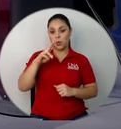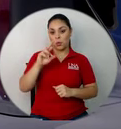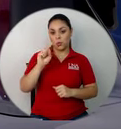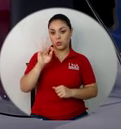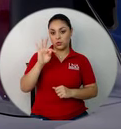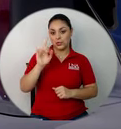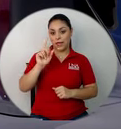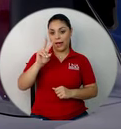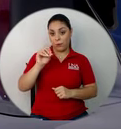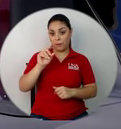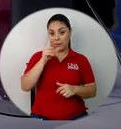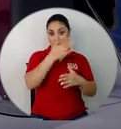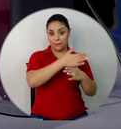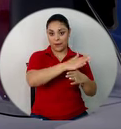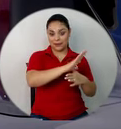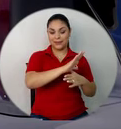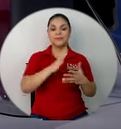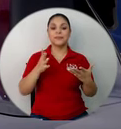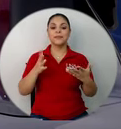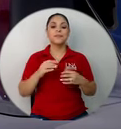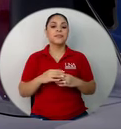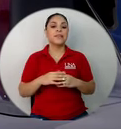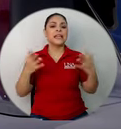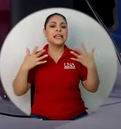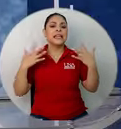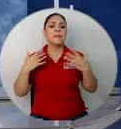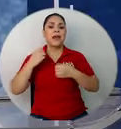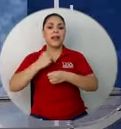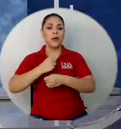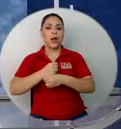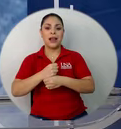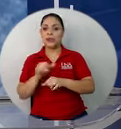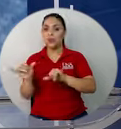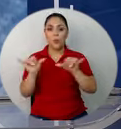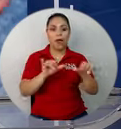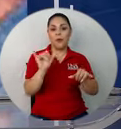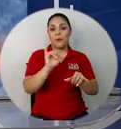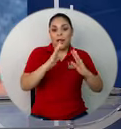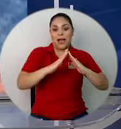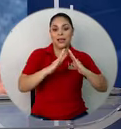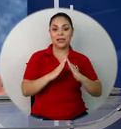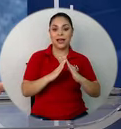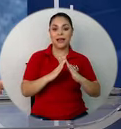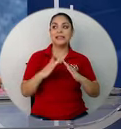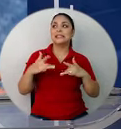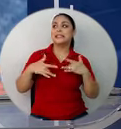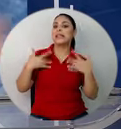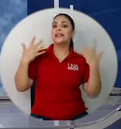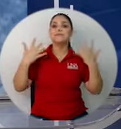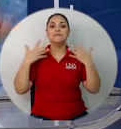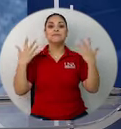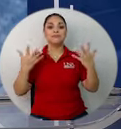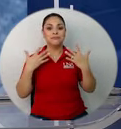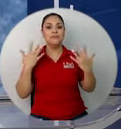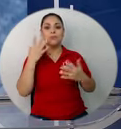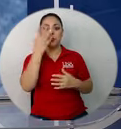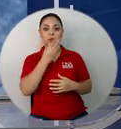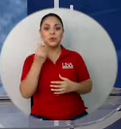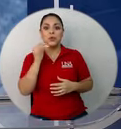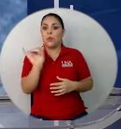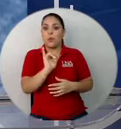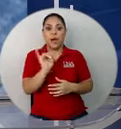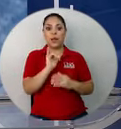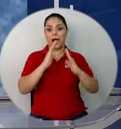clima organizacional es como el clima de la casa de uno, o sea, así como a uno le gusta estar bien en la casa, también le gusta estar bien en el trabajo o en el lugar donde